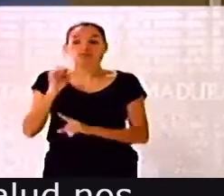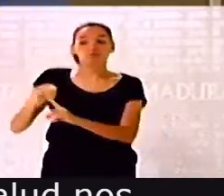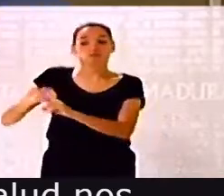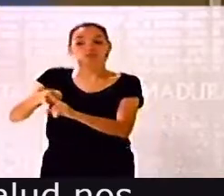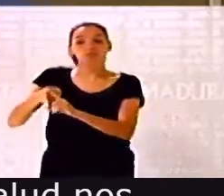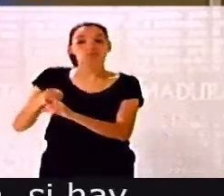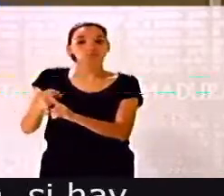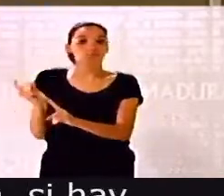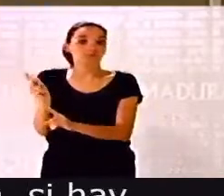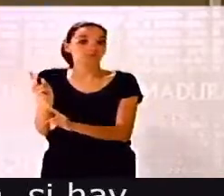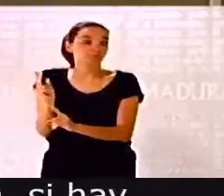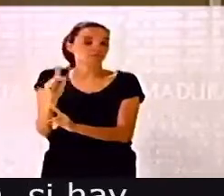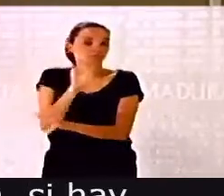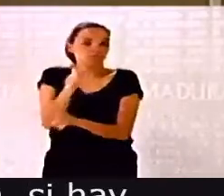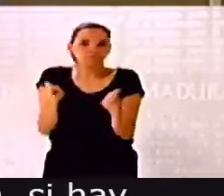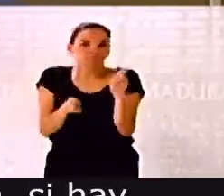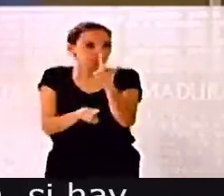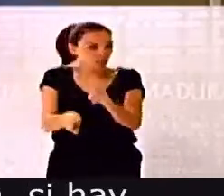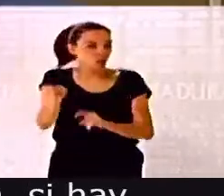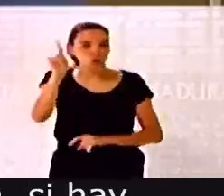Mire,